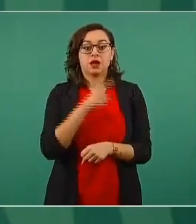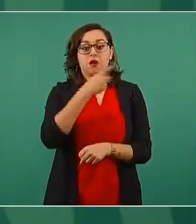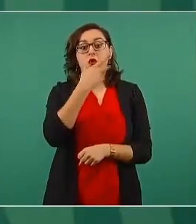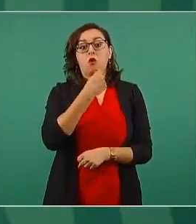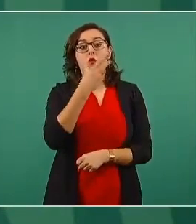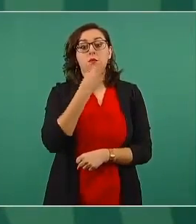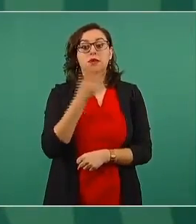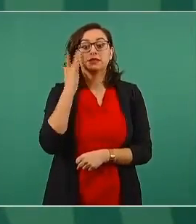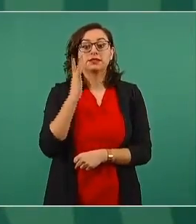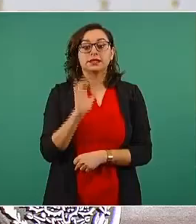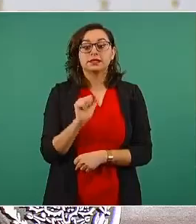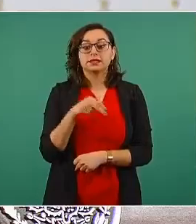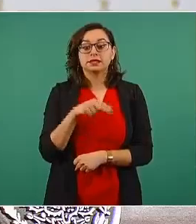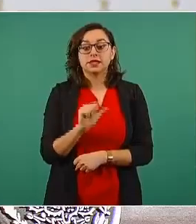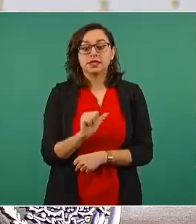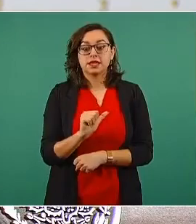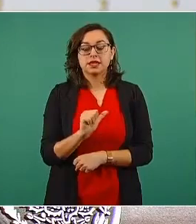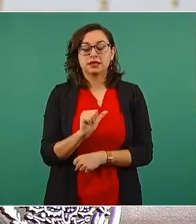Santana